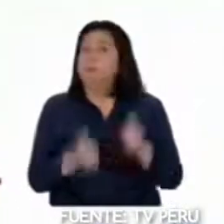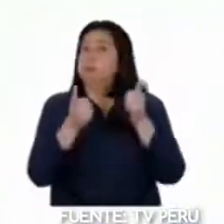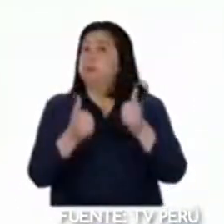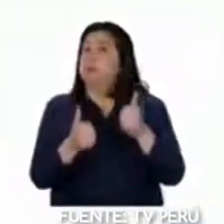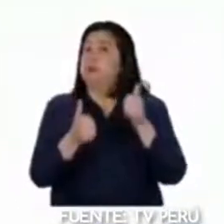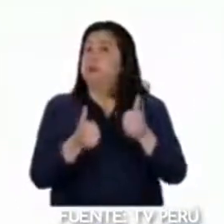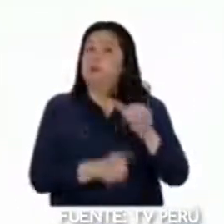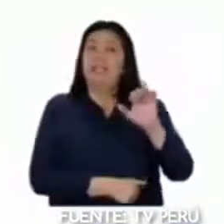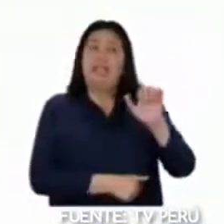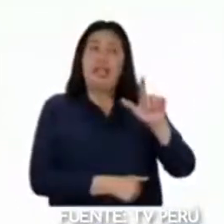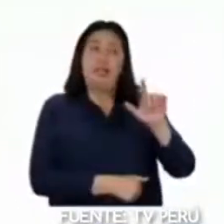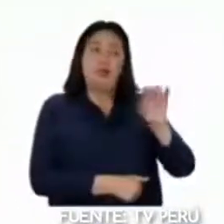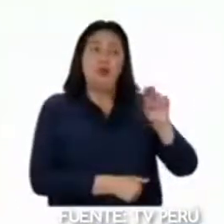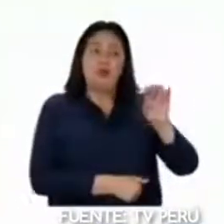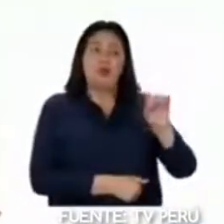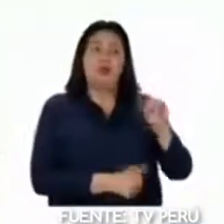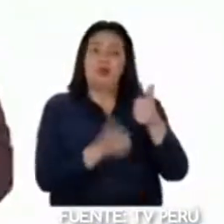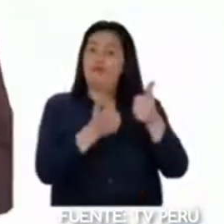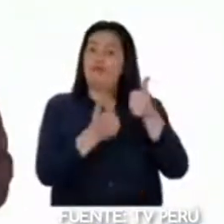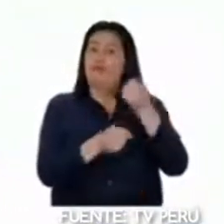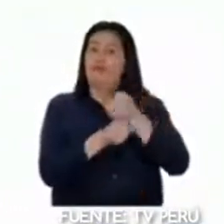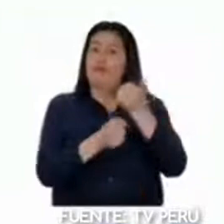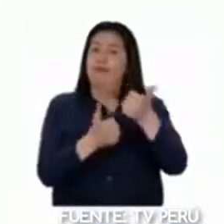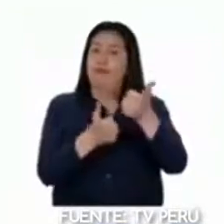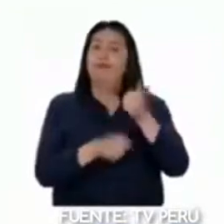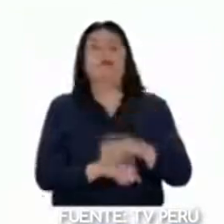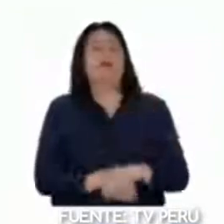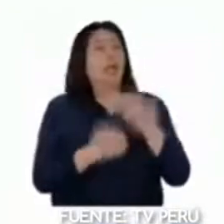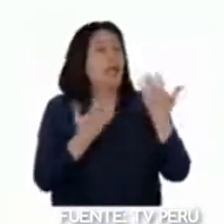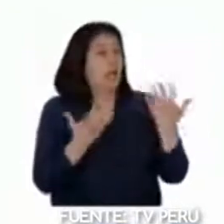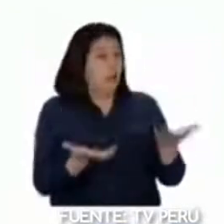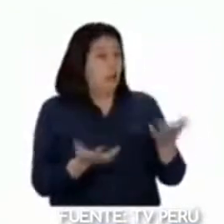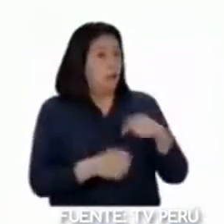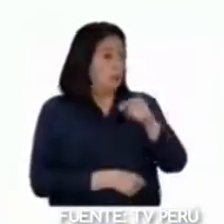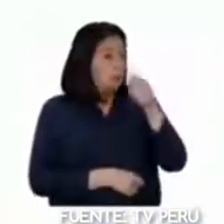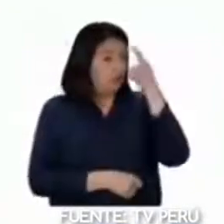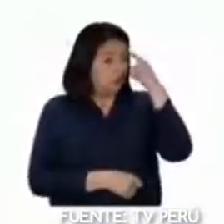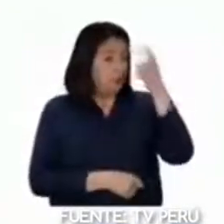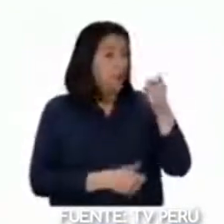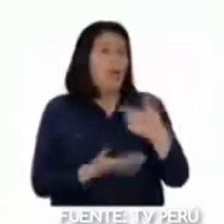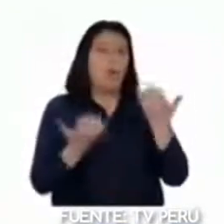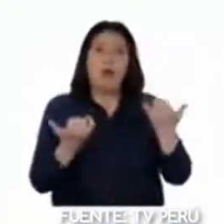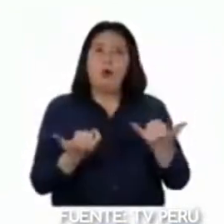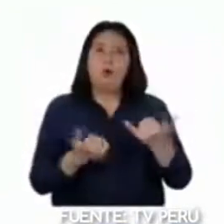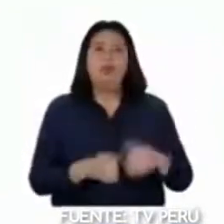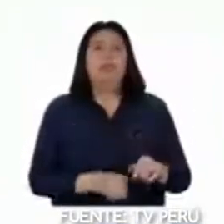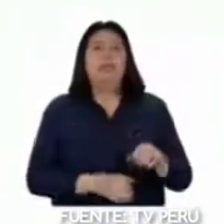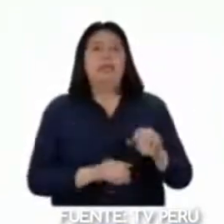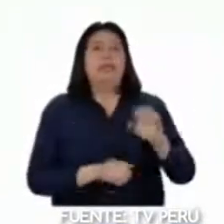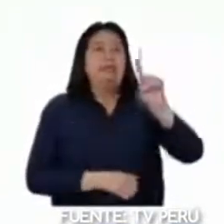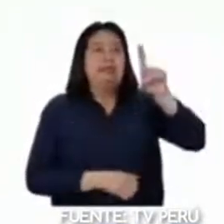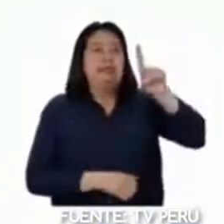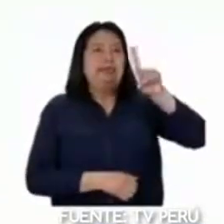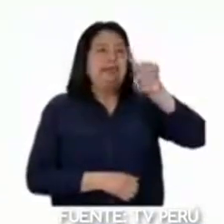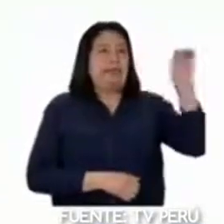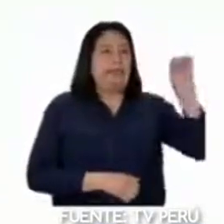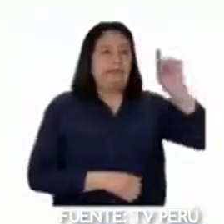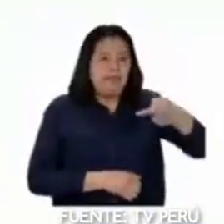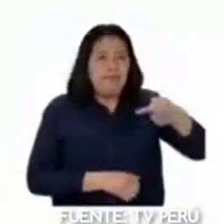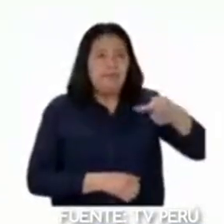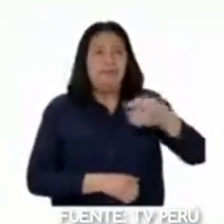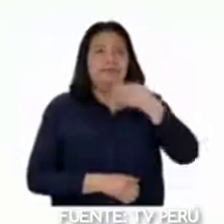Muy bien, Alonso. Excelente trabajo. Ahora, como se imaginarán, viene el turno de las 100.000